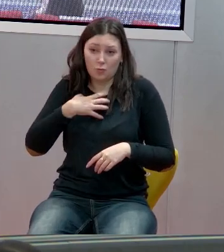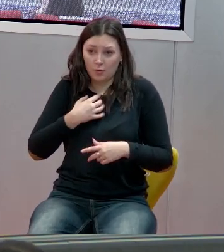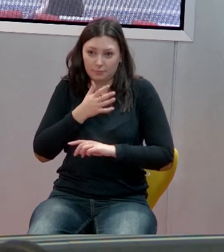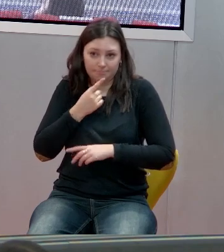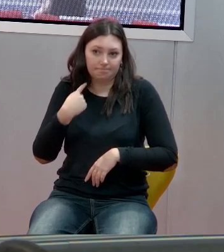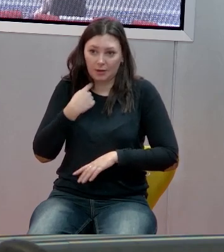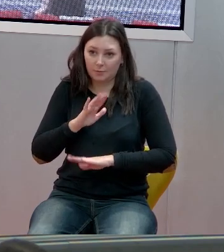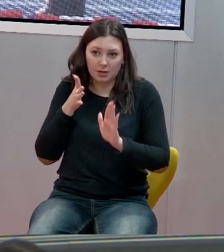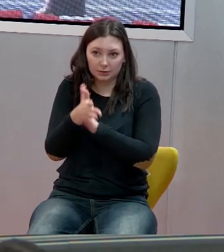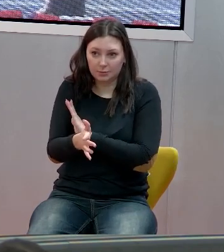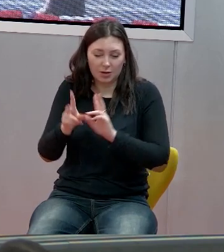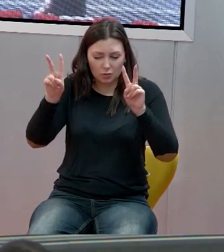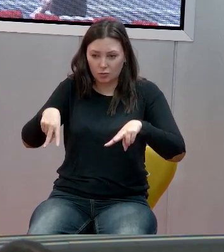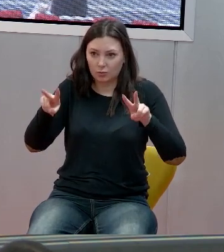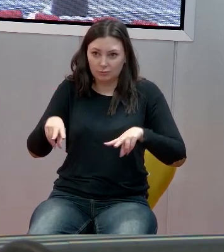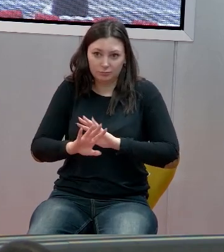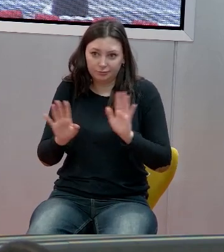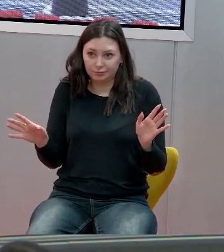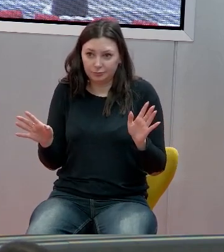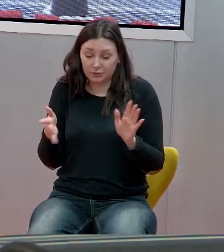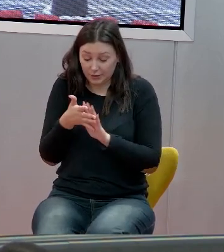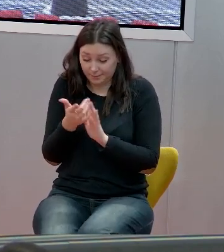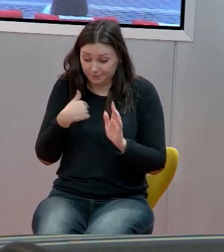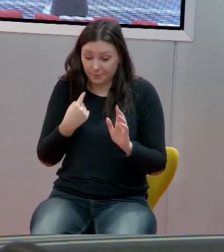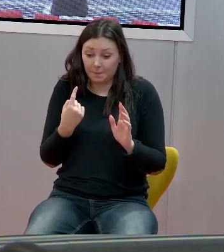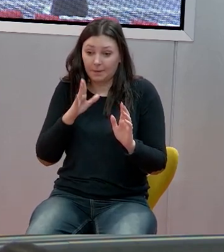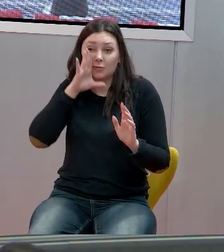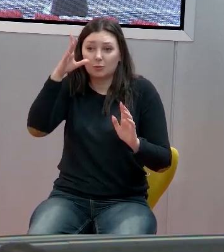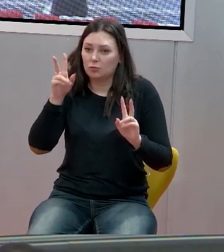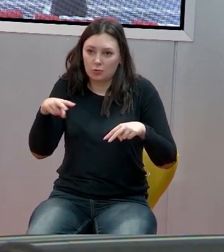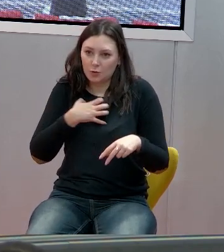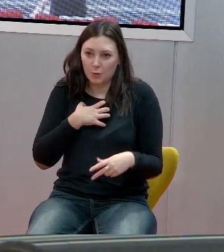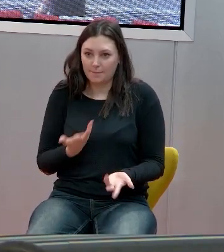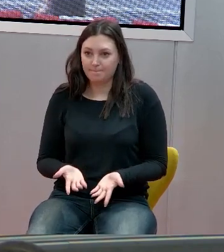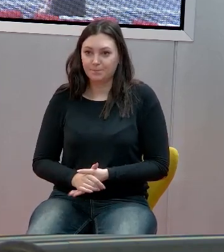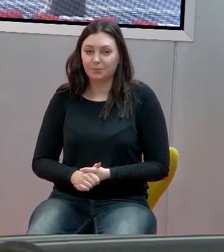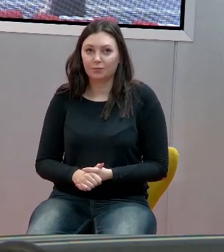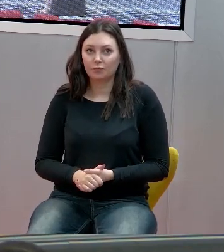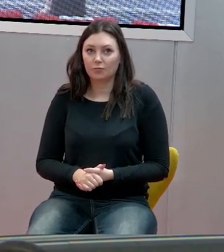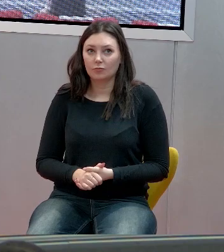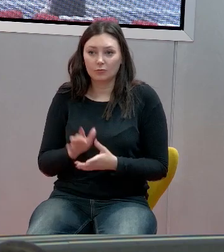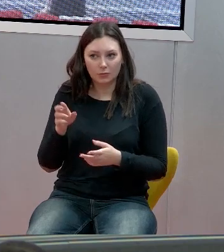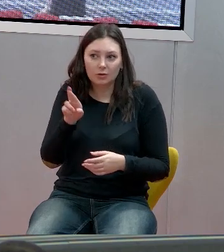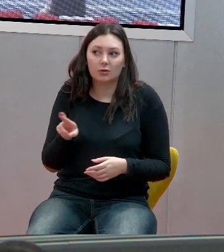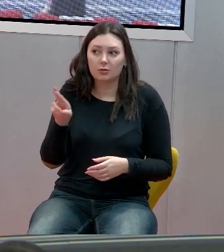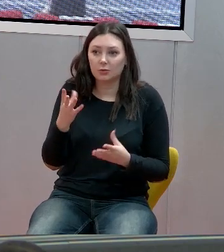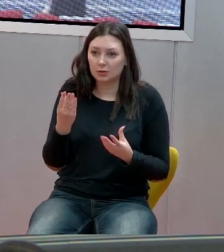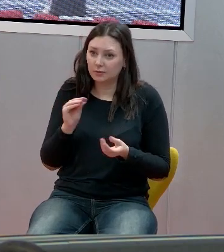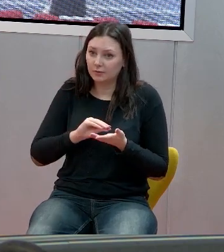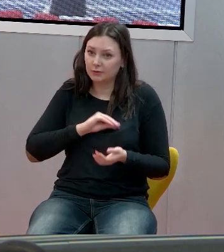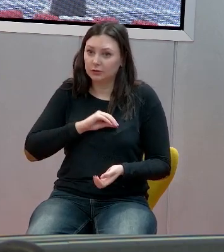dice nunca, es nunca. Y además lo recalcó. Marcy Bowers, que es pues un